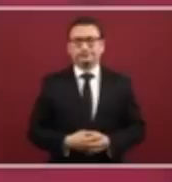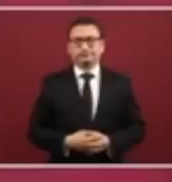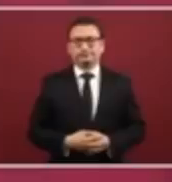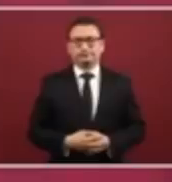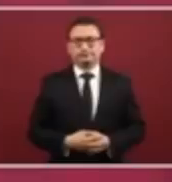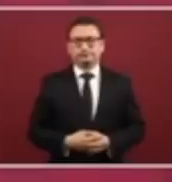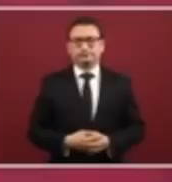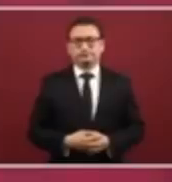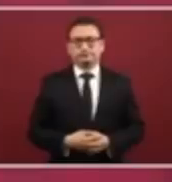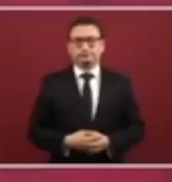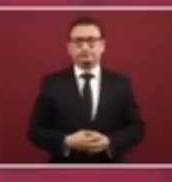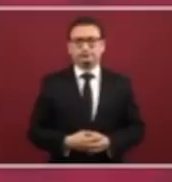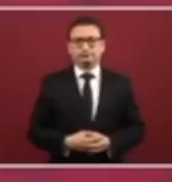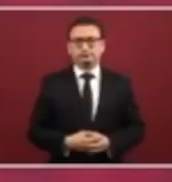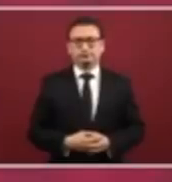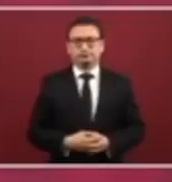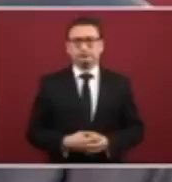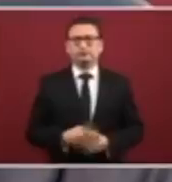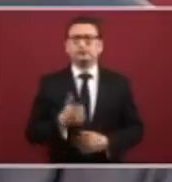alrededor de